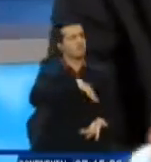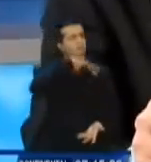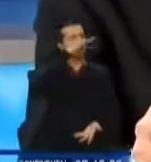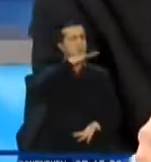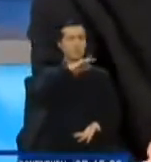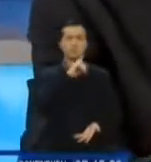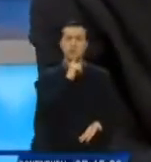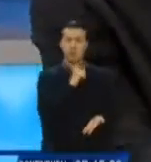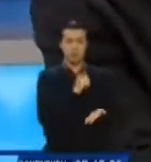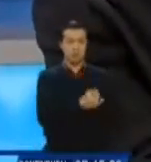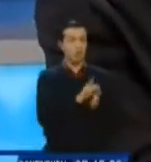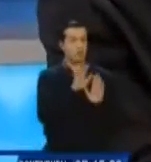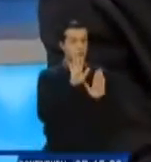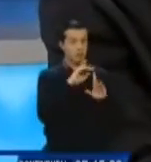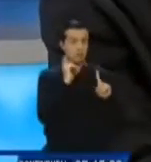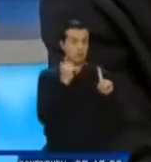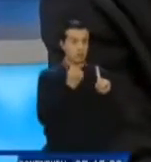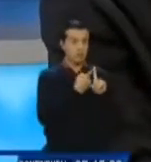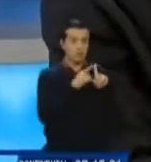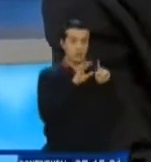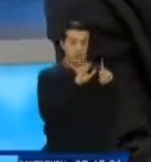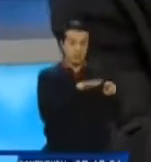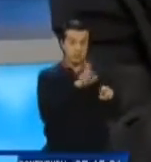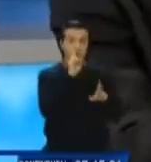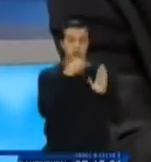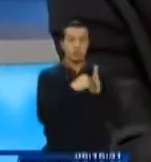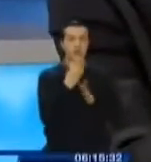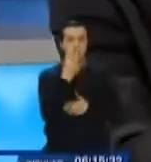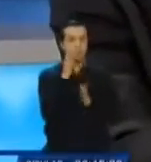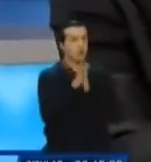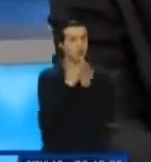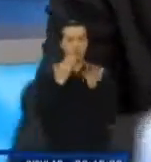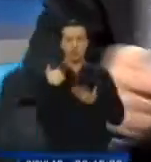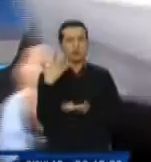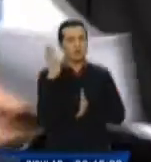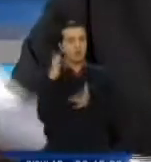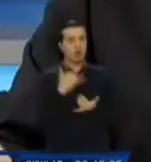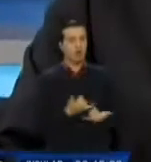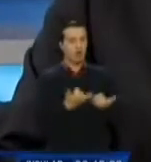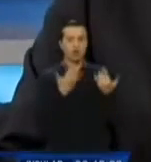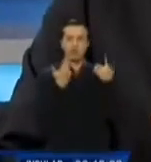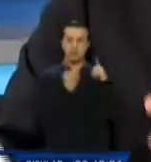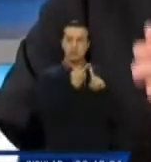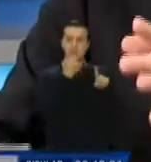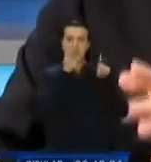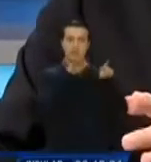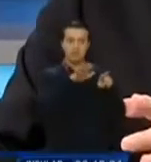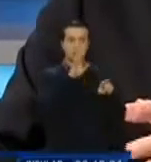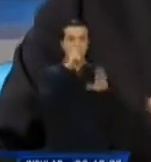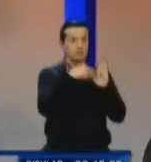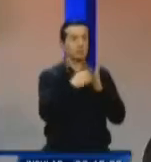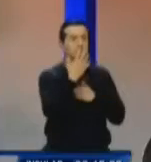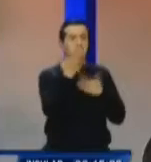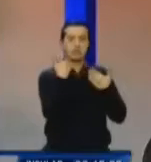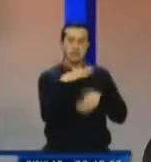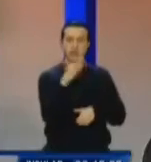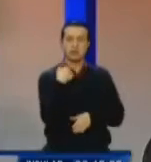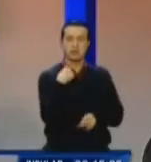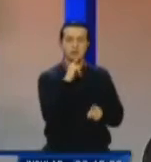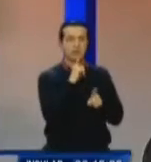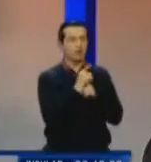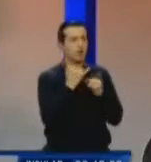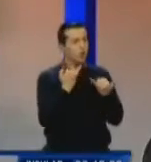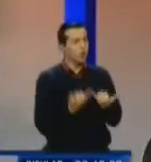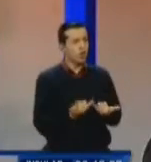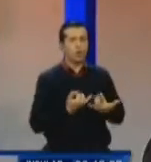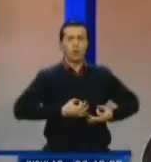decir aquí hay una diferencia al primer semestre de 2014 no había el manual es ahora al primer semestre del 2015 ya lo hay efecto